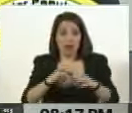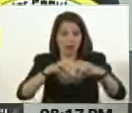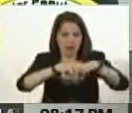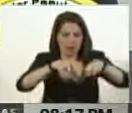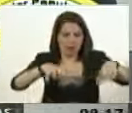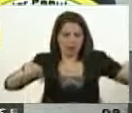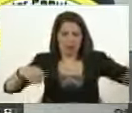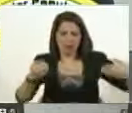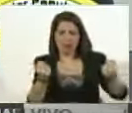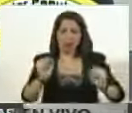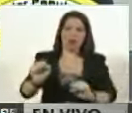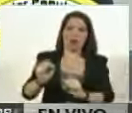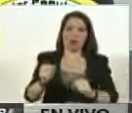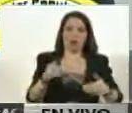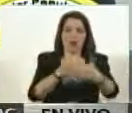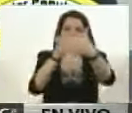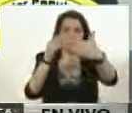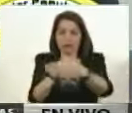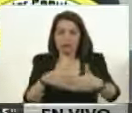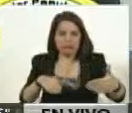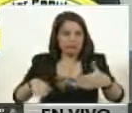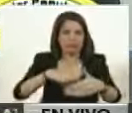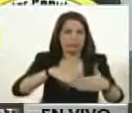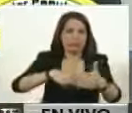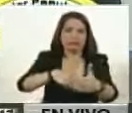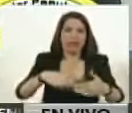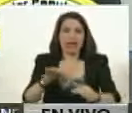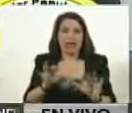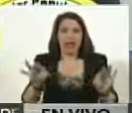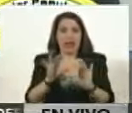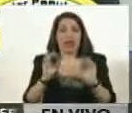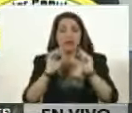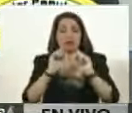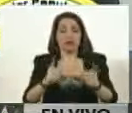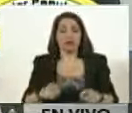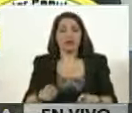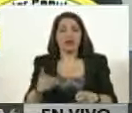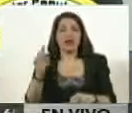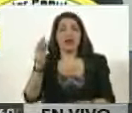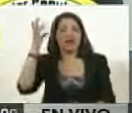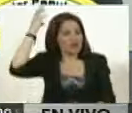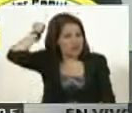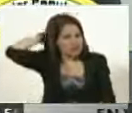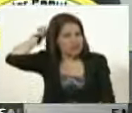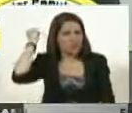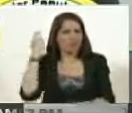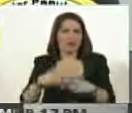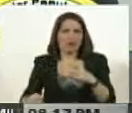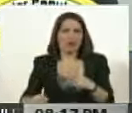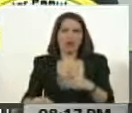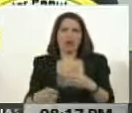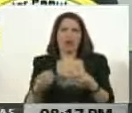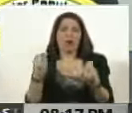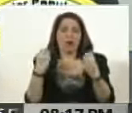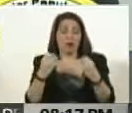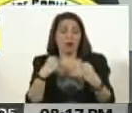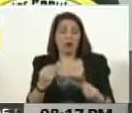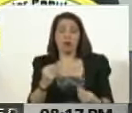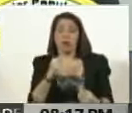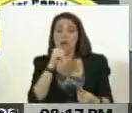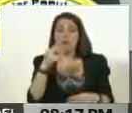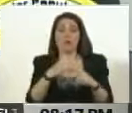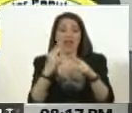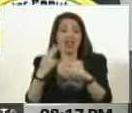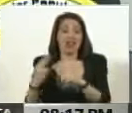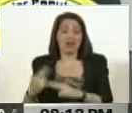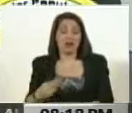en la principal arteria vial de la Gran Caracas, la autopista Francisco Fajardo, colocando en riesgo la vida de